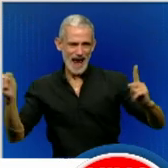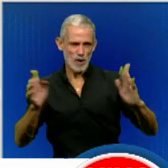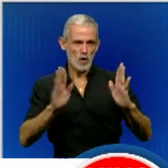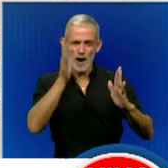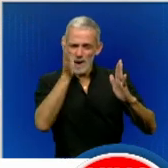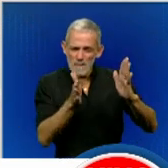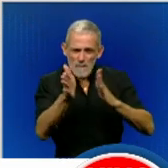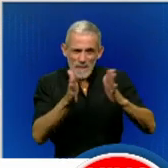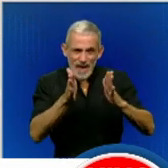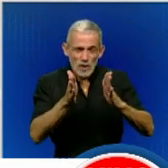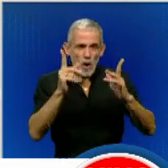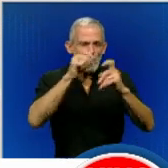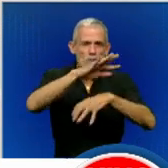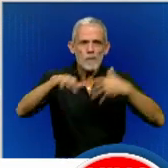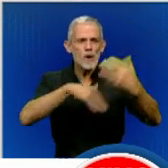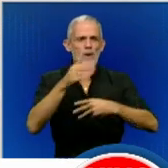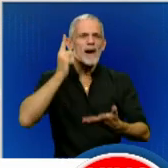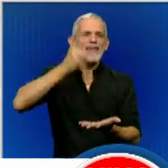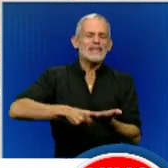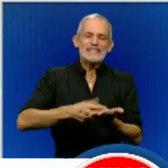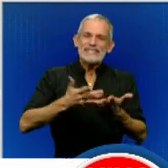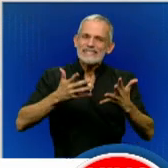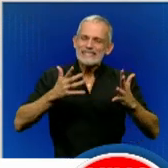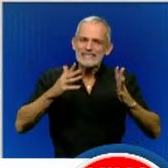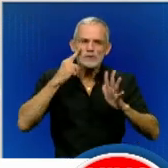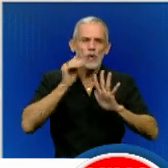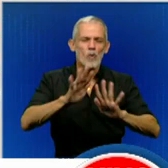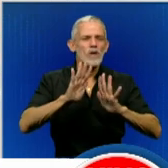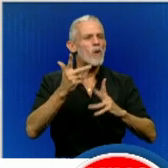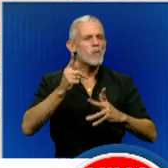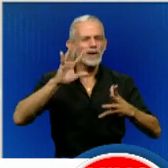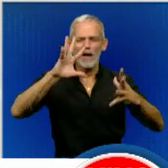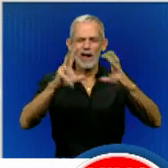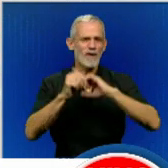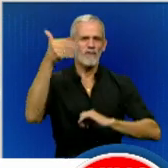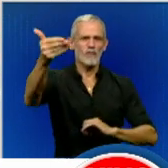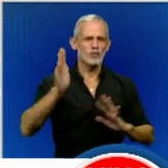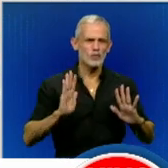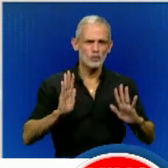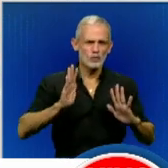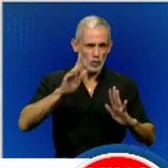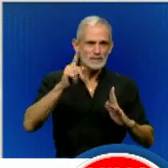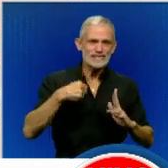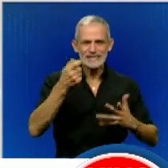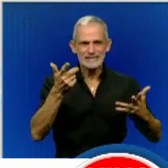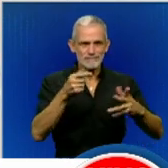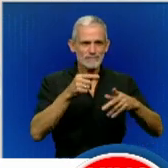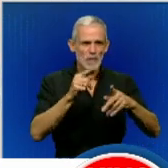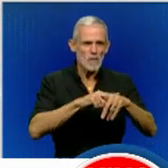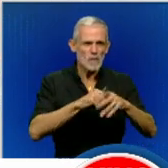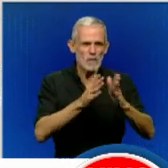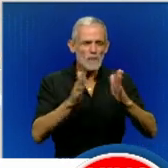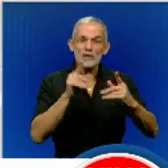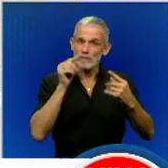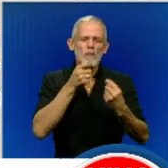medio de la crisis podemos tomar decisiones que hipotecan hablar plazo y yo creo que sí precisamente el gran